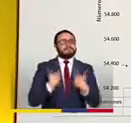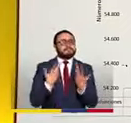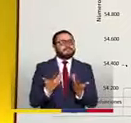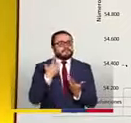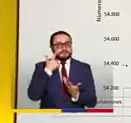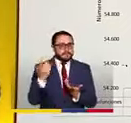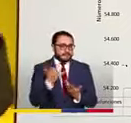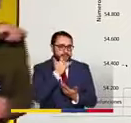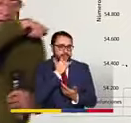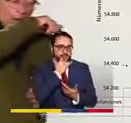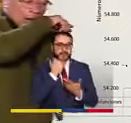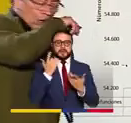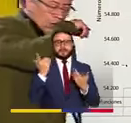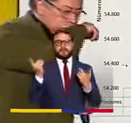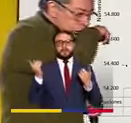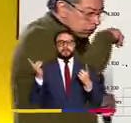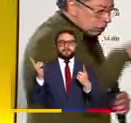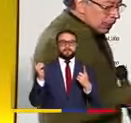es